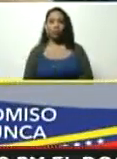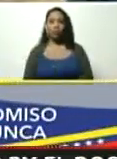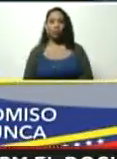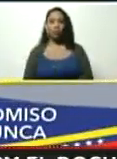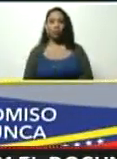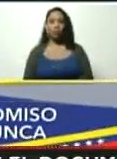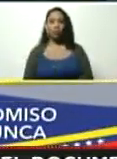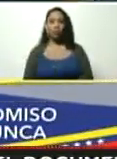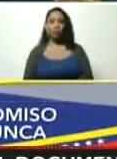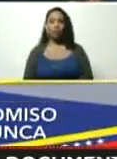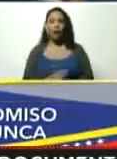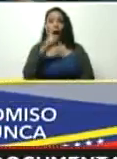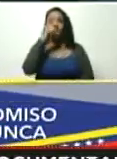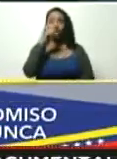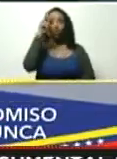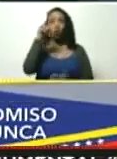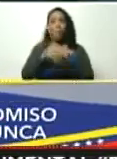Era el año